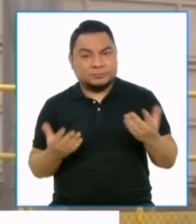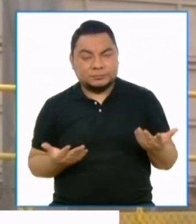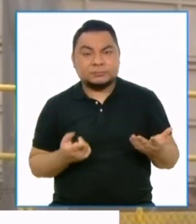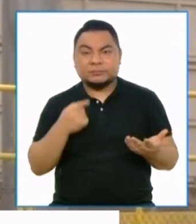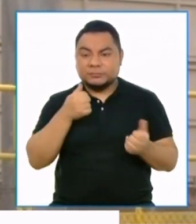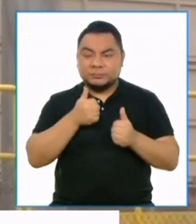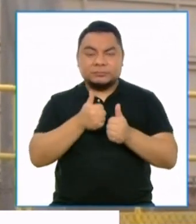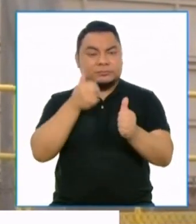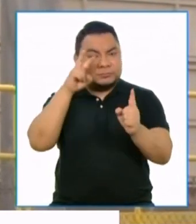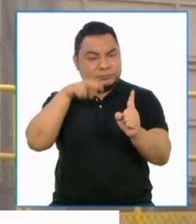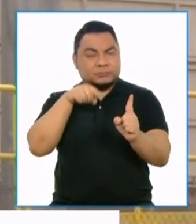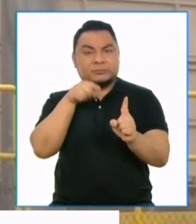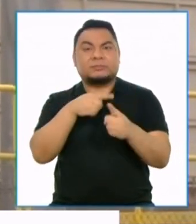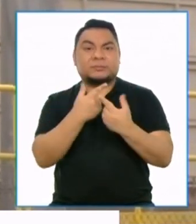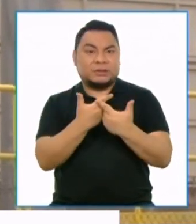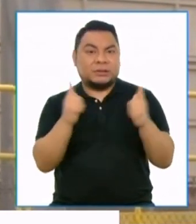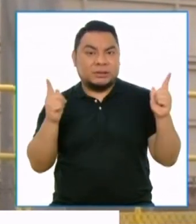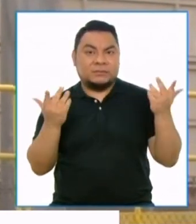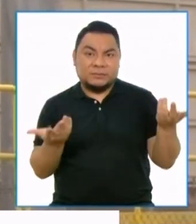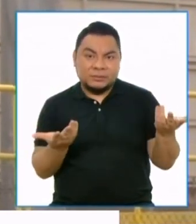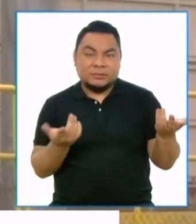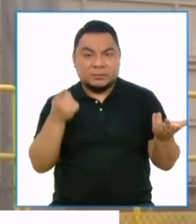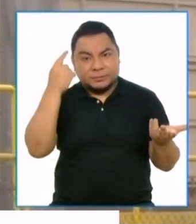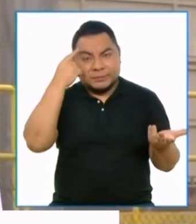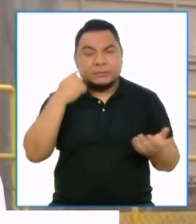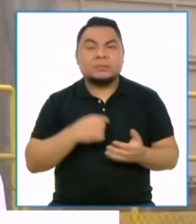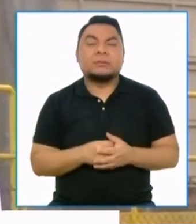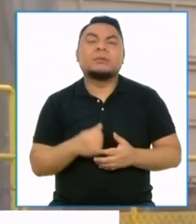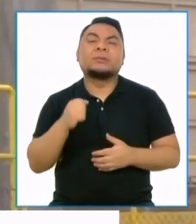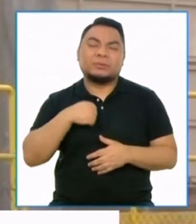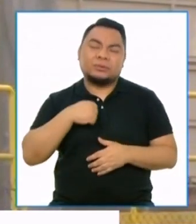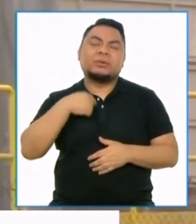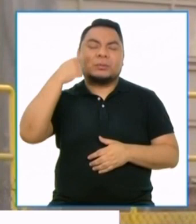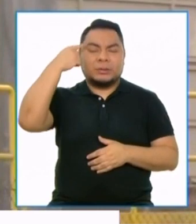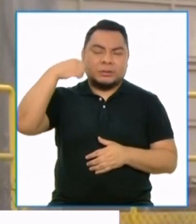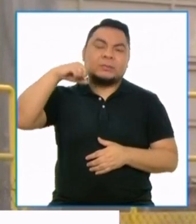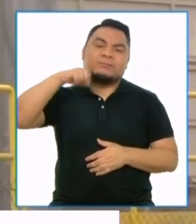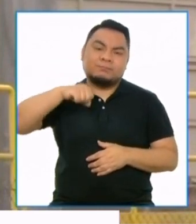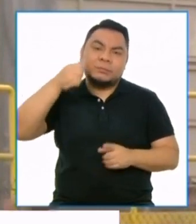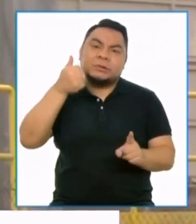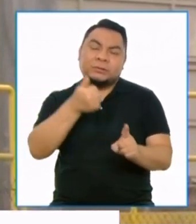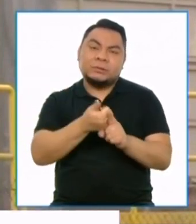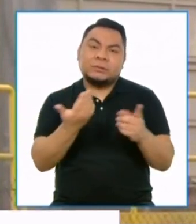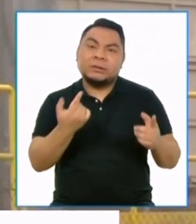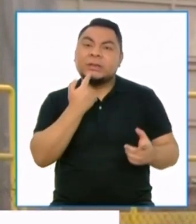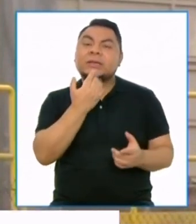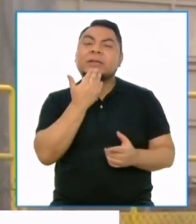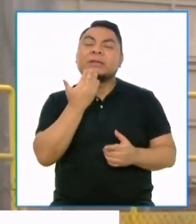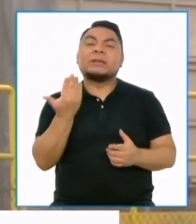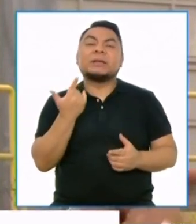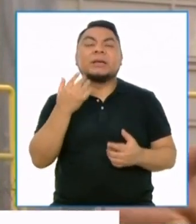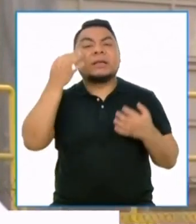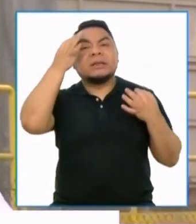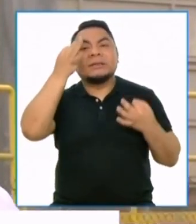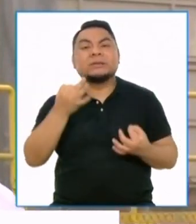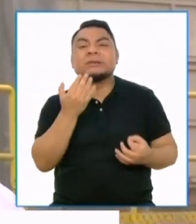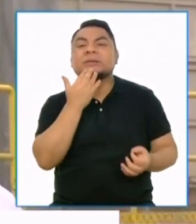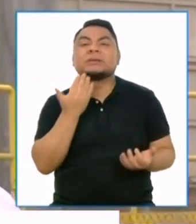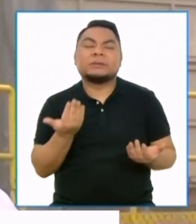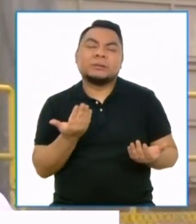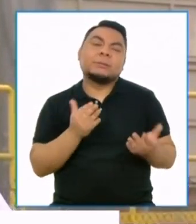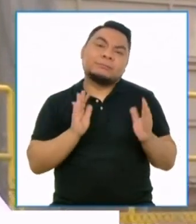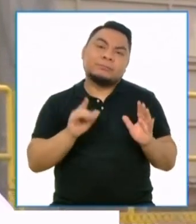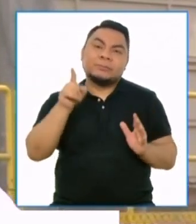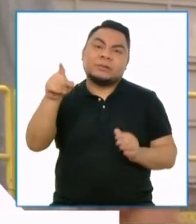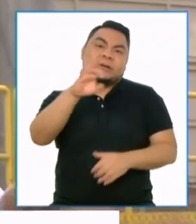que corresponde. Finalmente, quien tiene que terminar es el fiscal con el juez. Pero yo creo que es lo